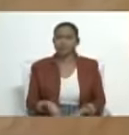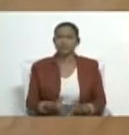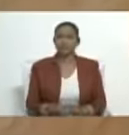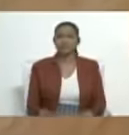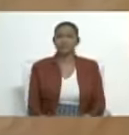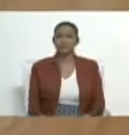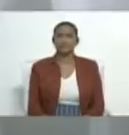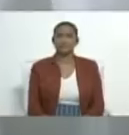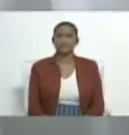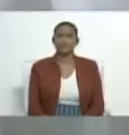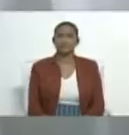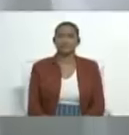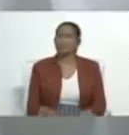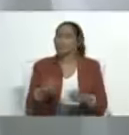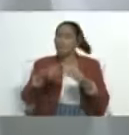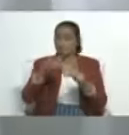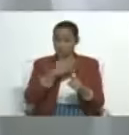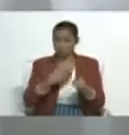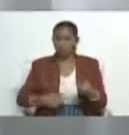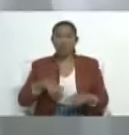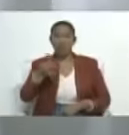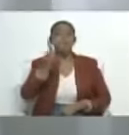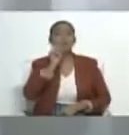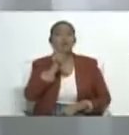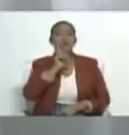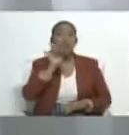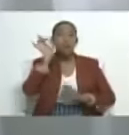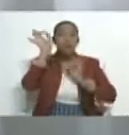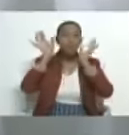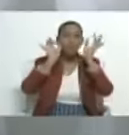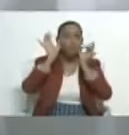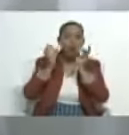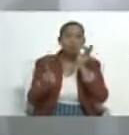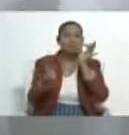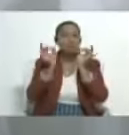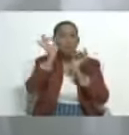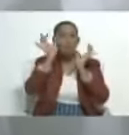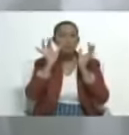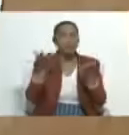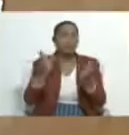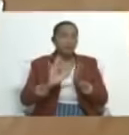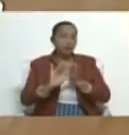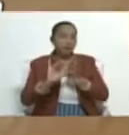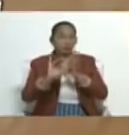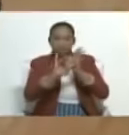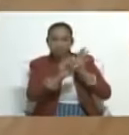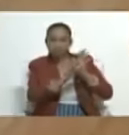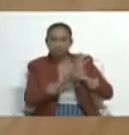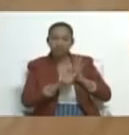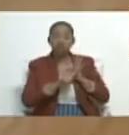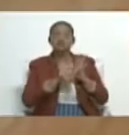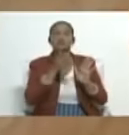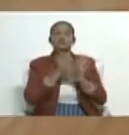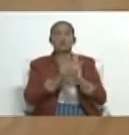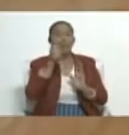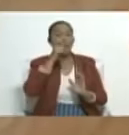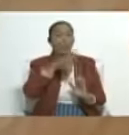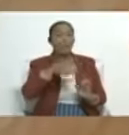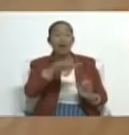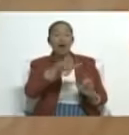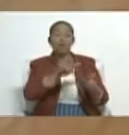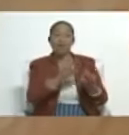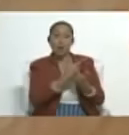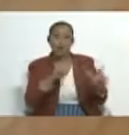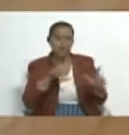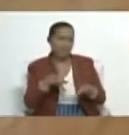fueron artificios creados para robar y despojar a los pueblos libres de su territorio